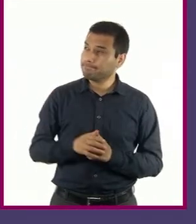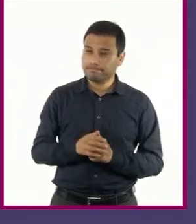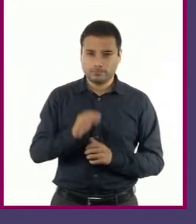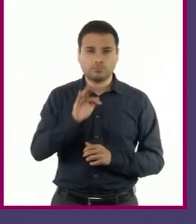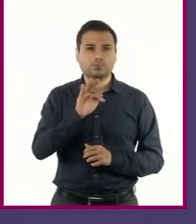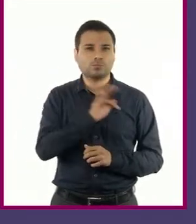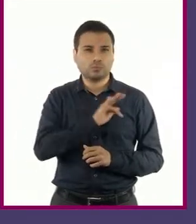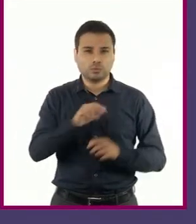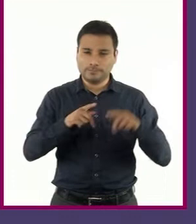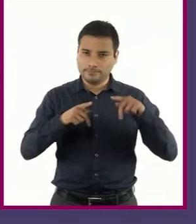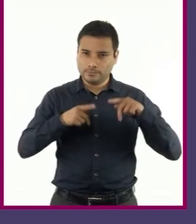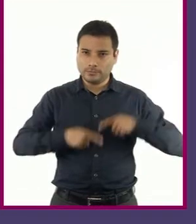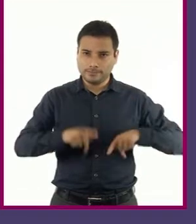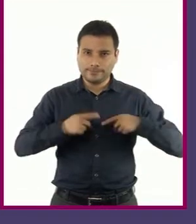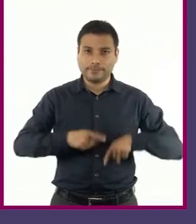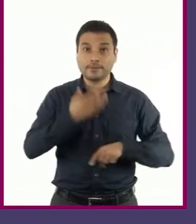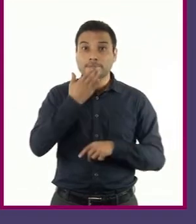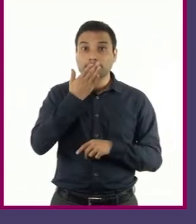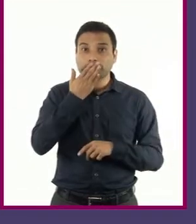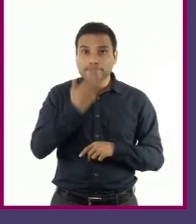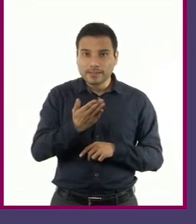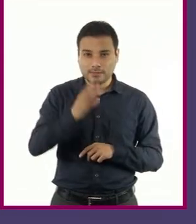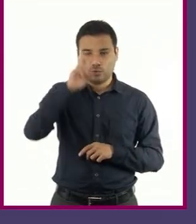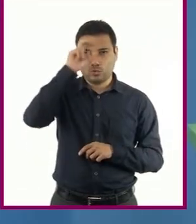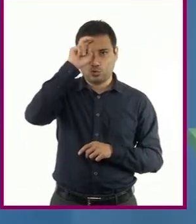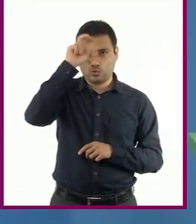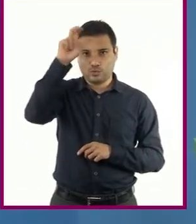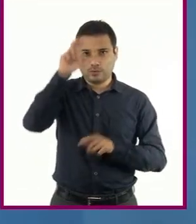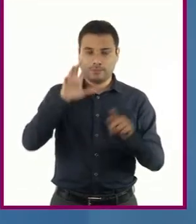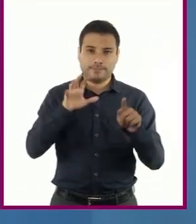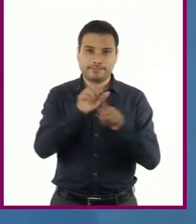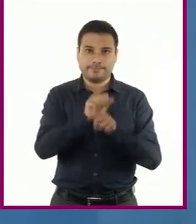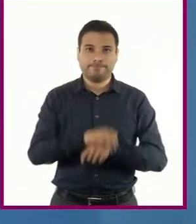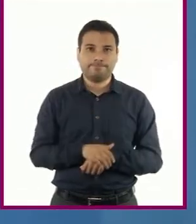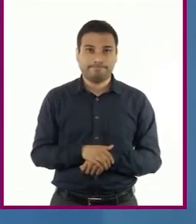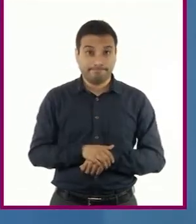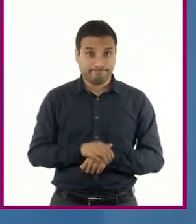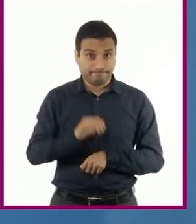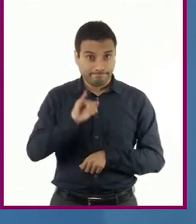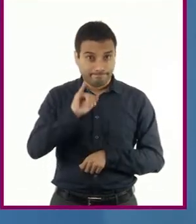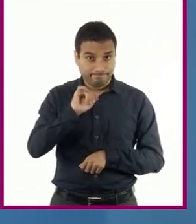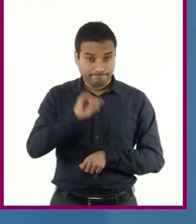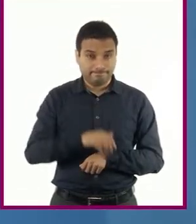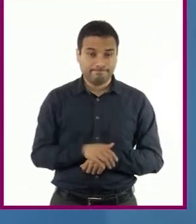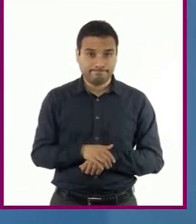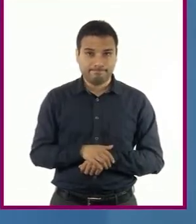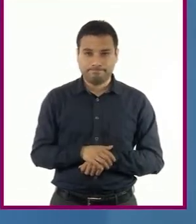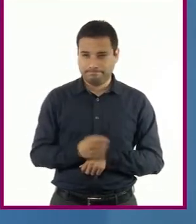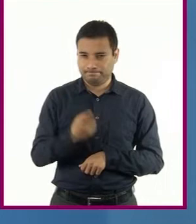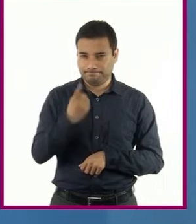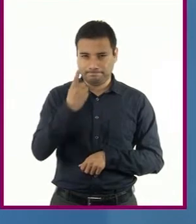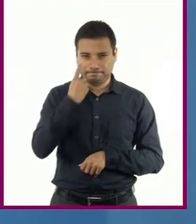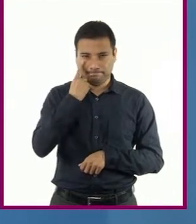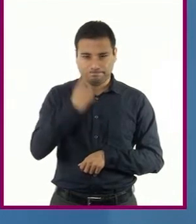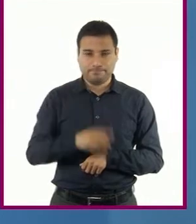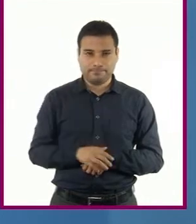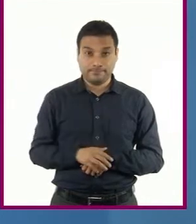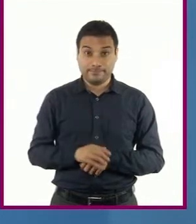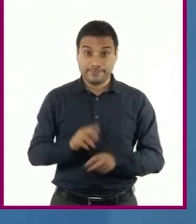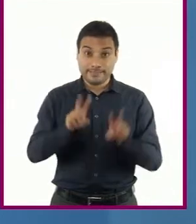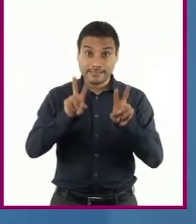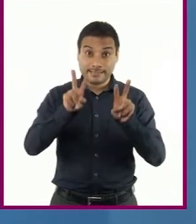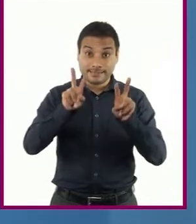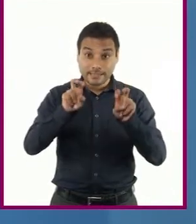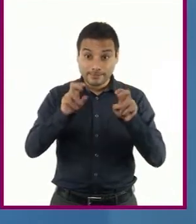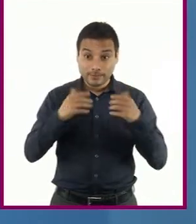bienestar y realizar sueños personales y colectivos. Así es, maestra. Para comprender más de este tema,